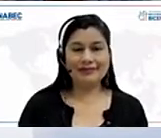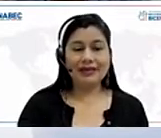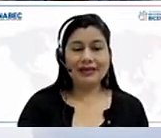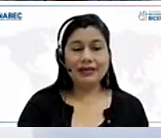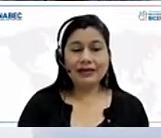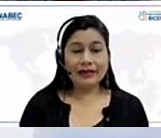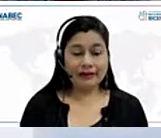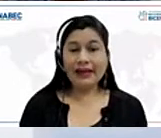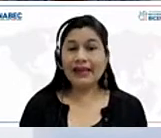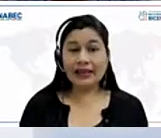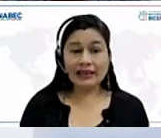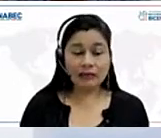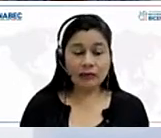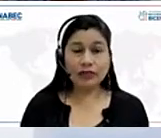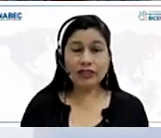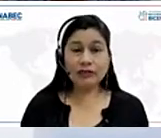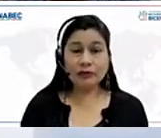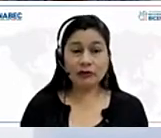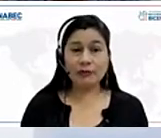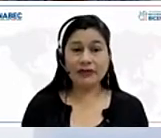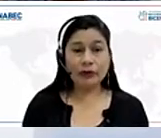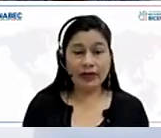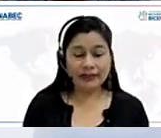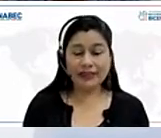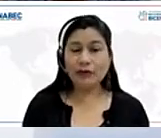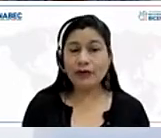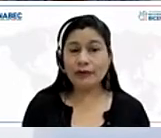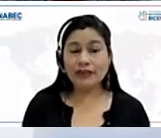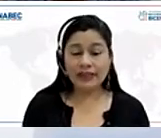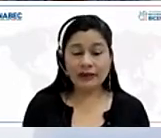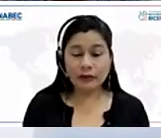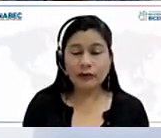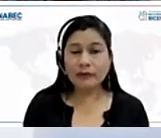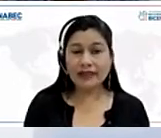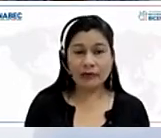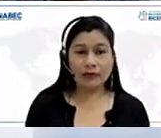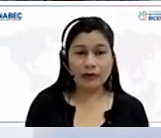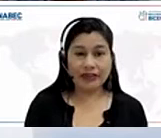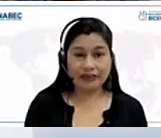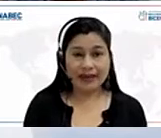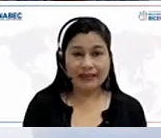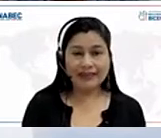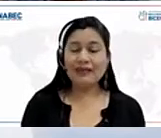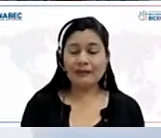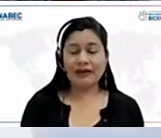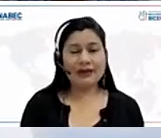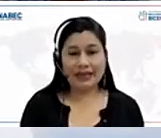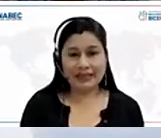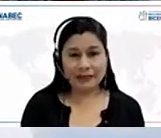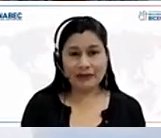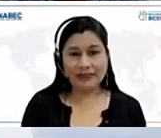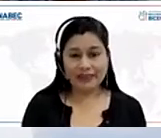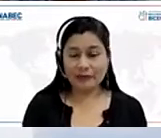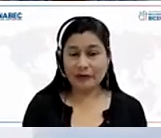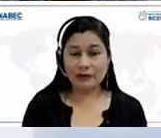sentido. Rafael, agradecemos muchísimo por su apertura. Tenemos solamente un par de consultas más, pero le